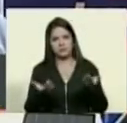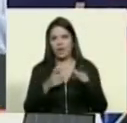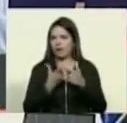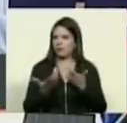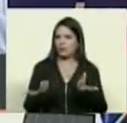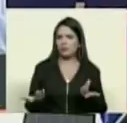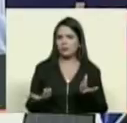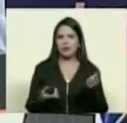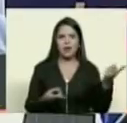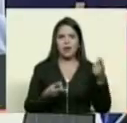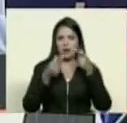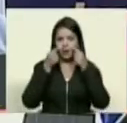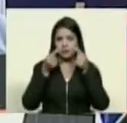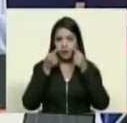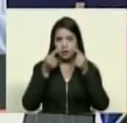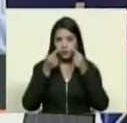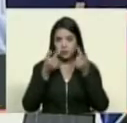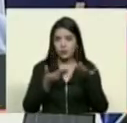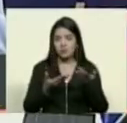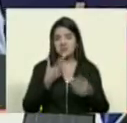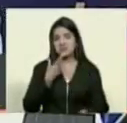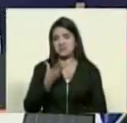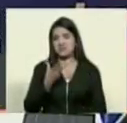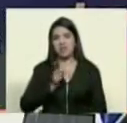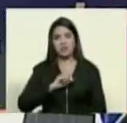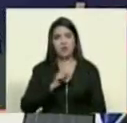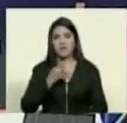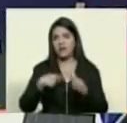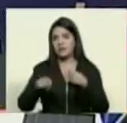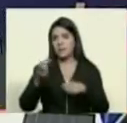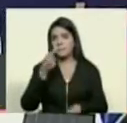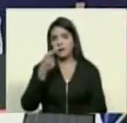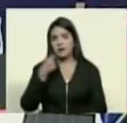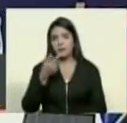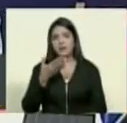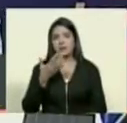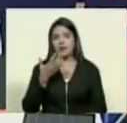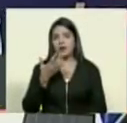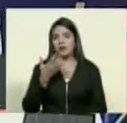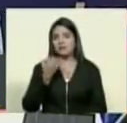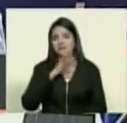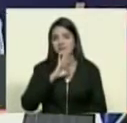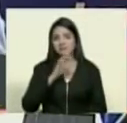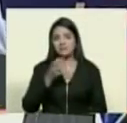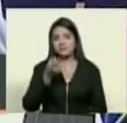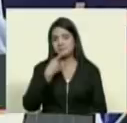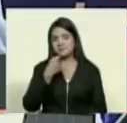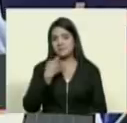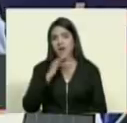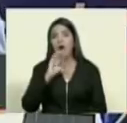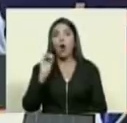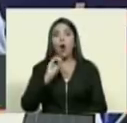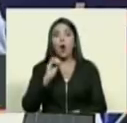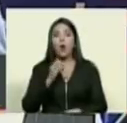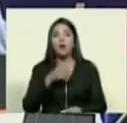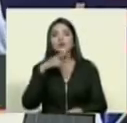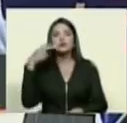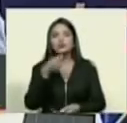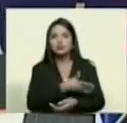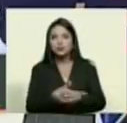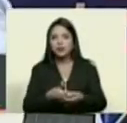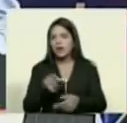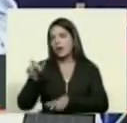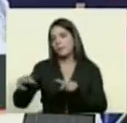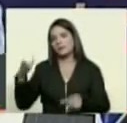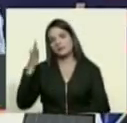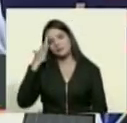Entonces, si Juan Manuel Santos se niega a vendernos los medicamentos antimaláricos y los medicamentos para las diabetes tipo 2, la gente